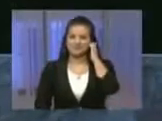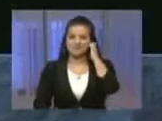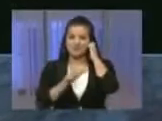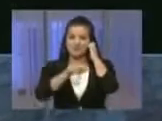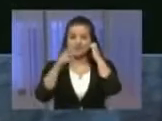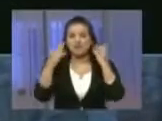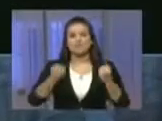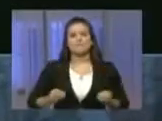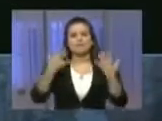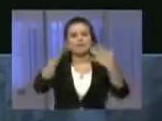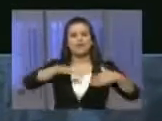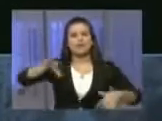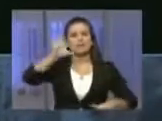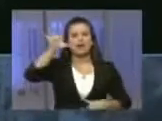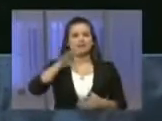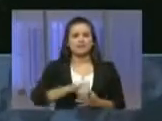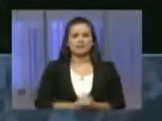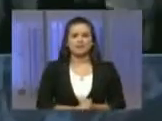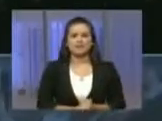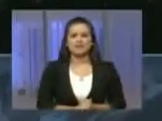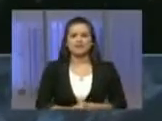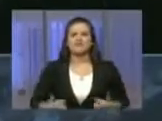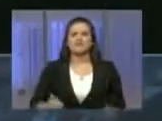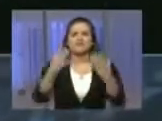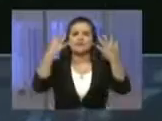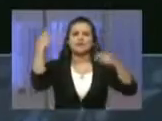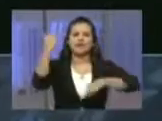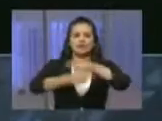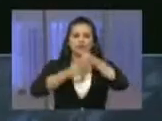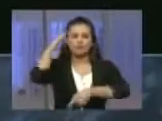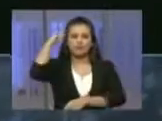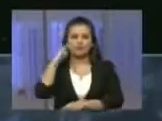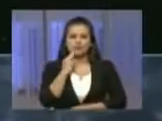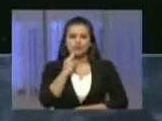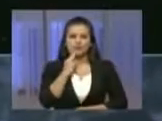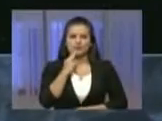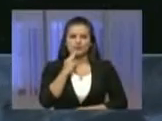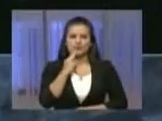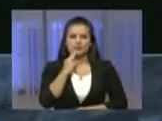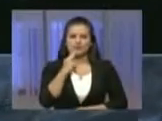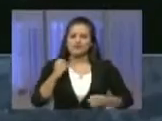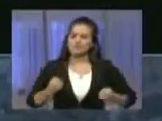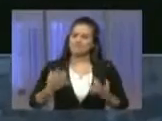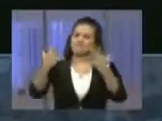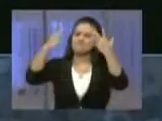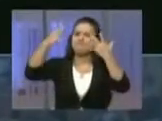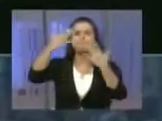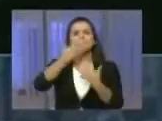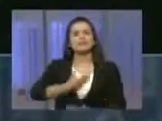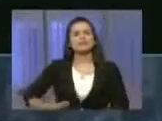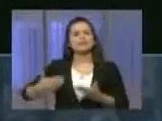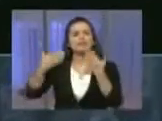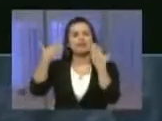viva la patria viva la revolución bolivariana viva nuestro